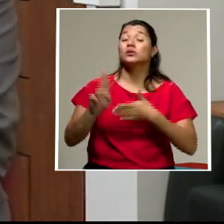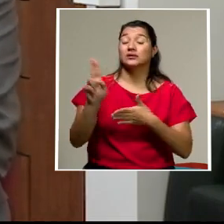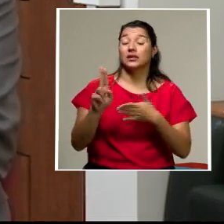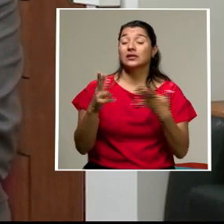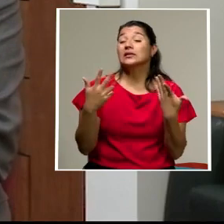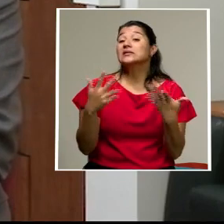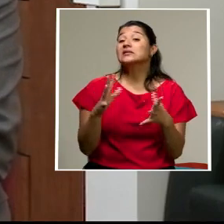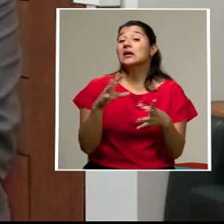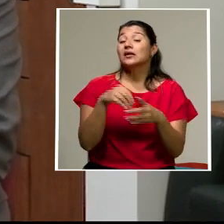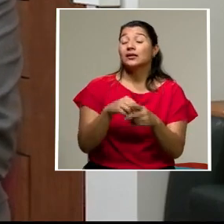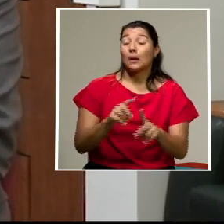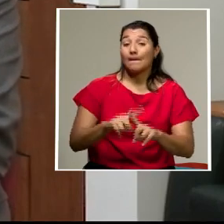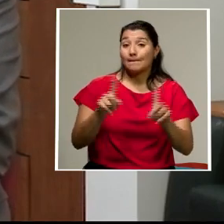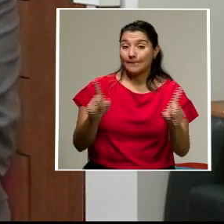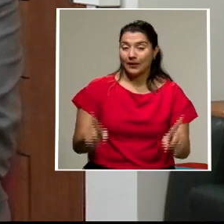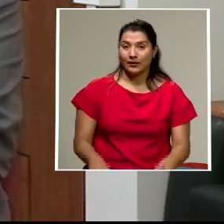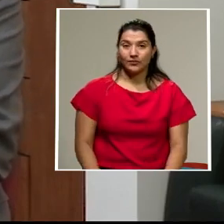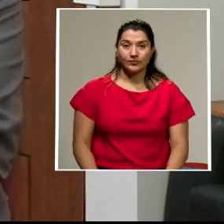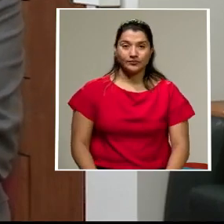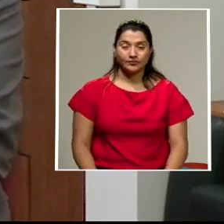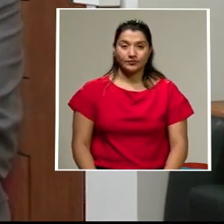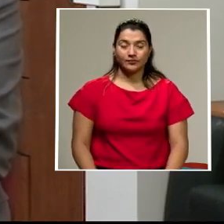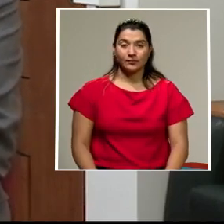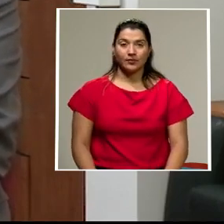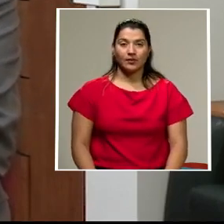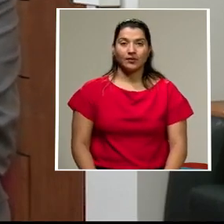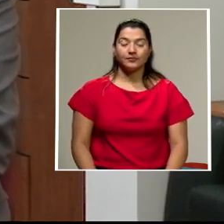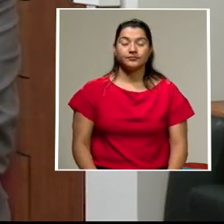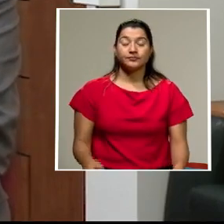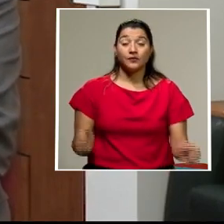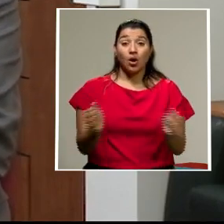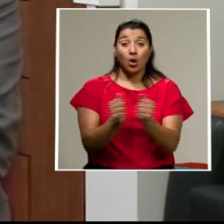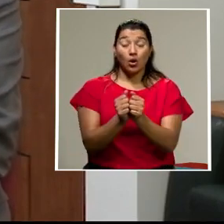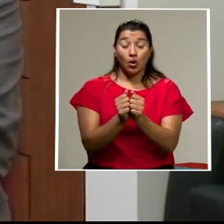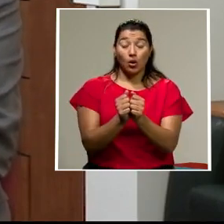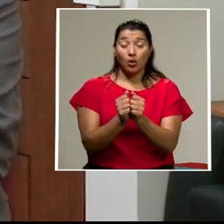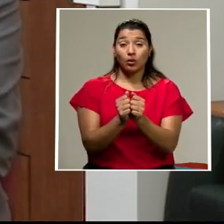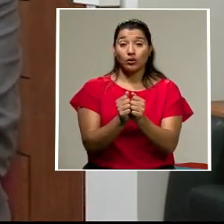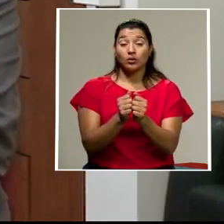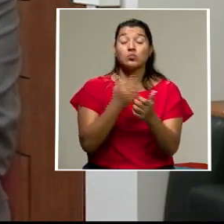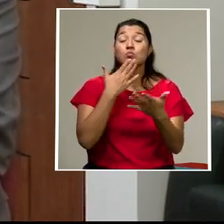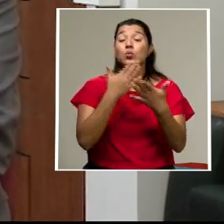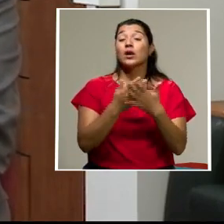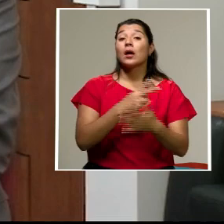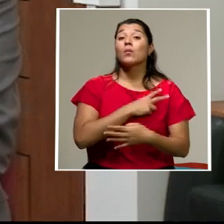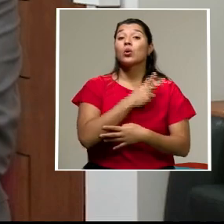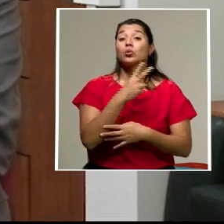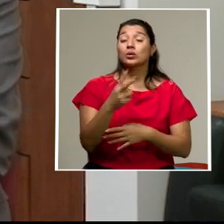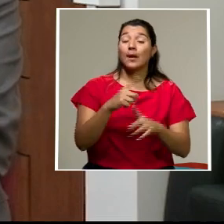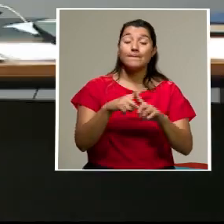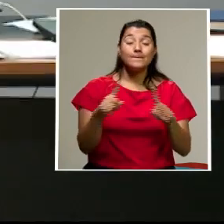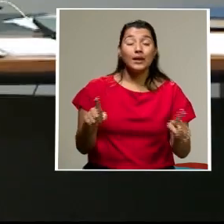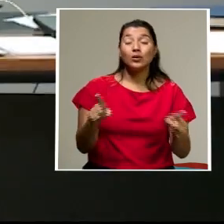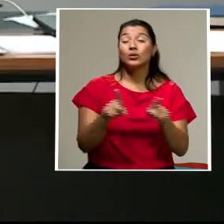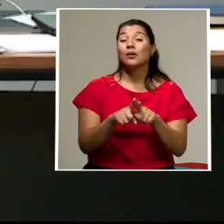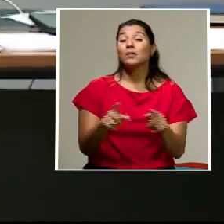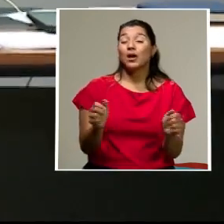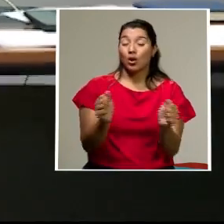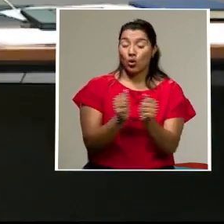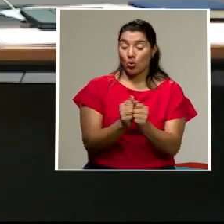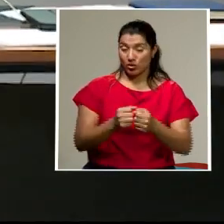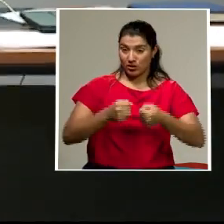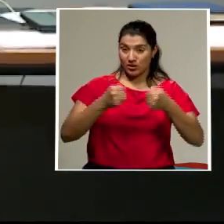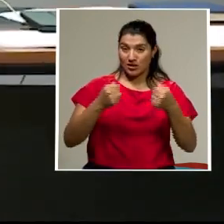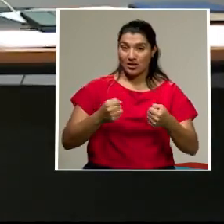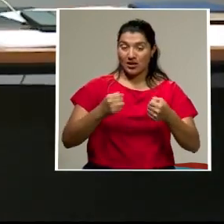estábamos adentro. No obstante, hubo con la buena voluntad, pero sobre todo diría yo que con la entereza